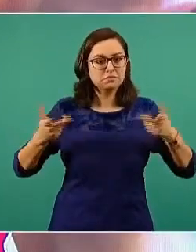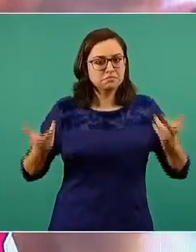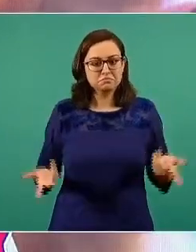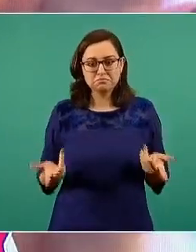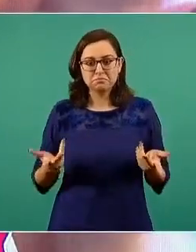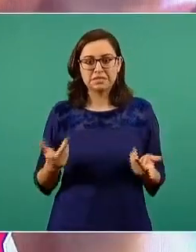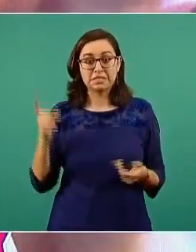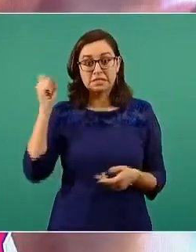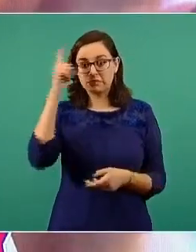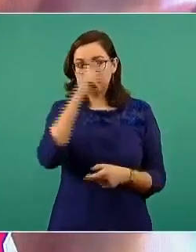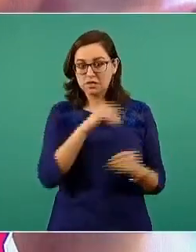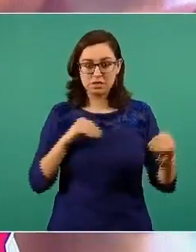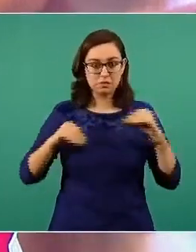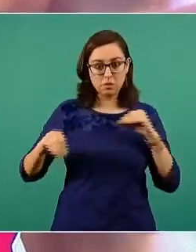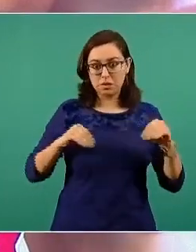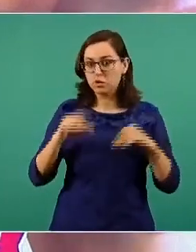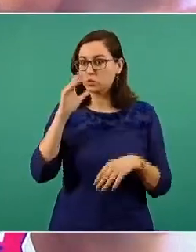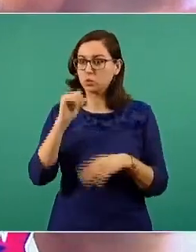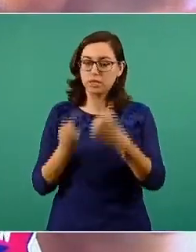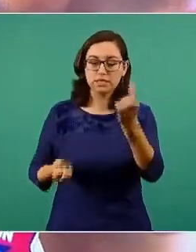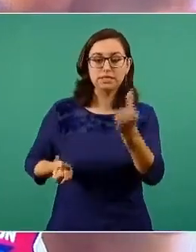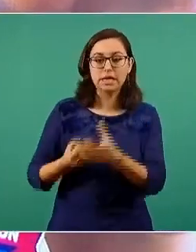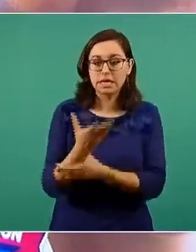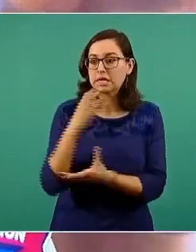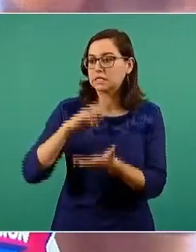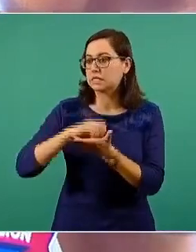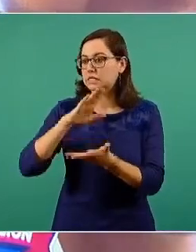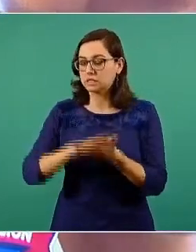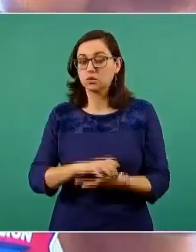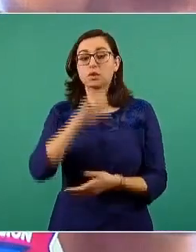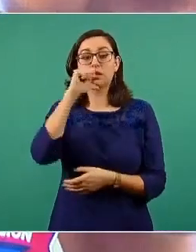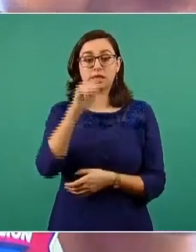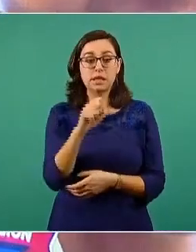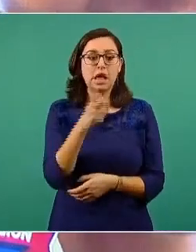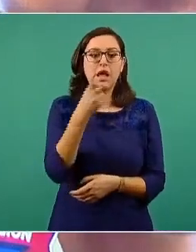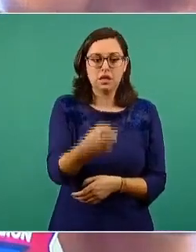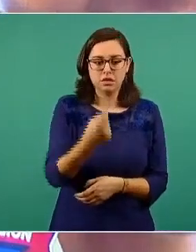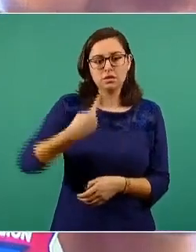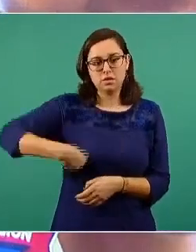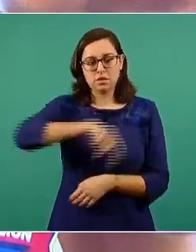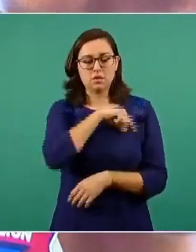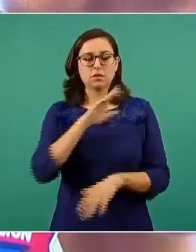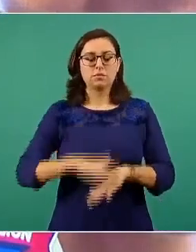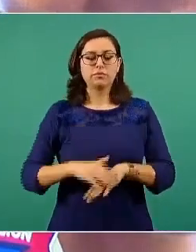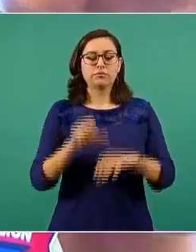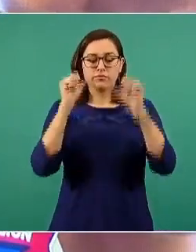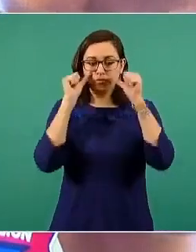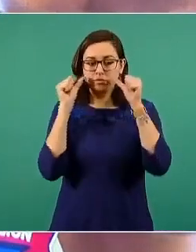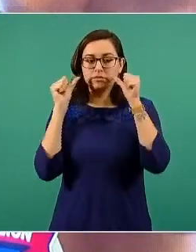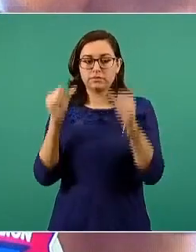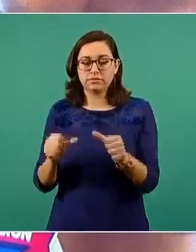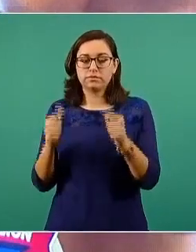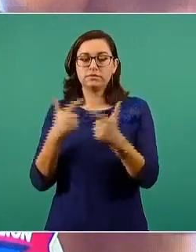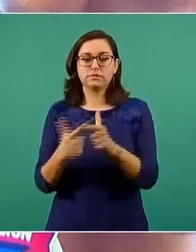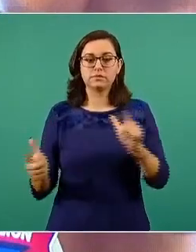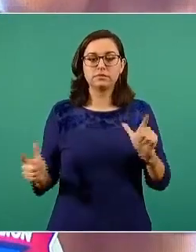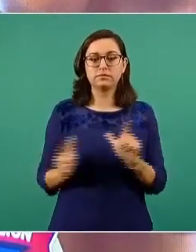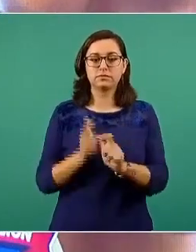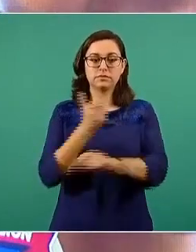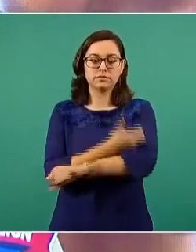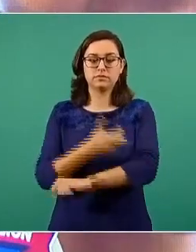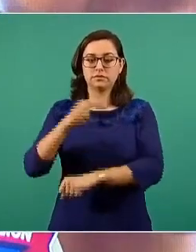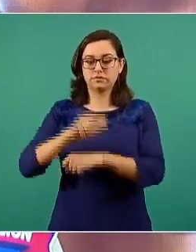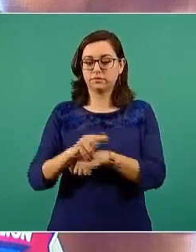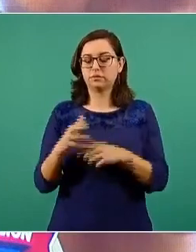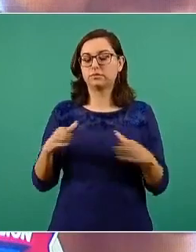de movimiento y no han sido registradas. Hemos estado poniendo mucha atención a esto. El grupo coordinador del